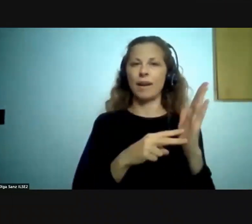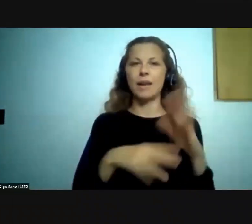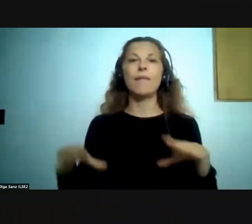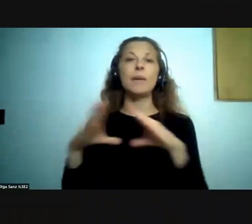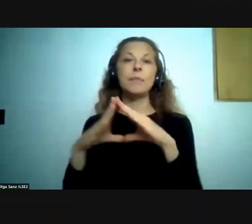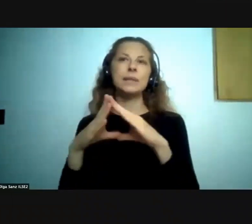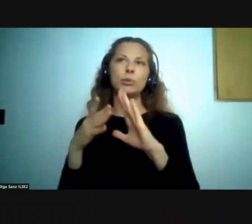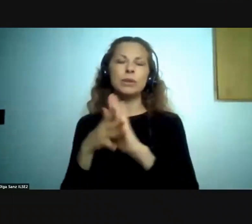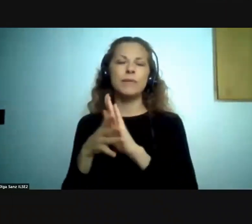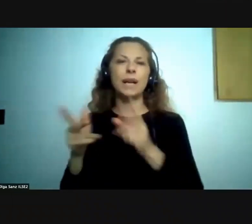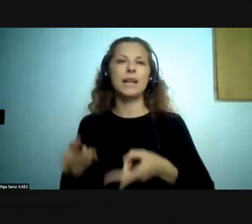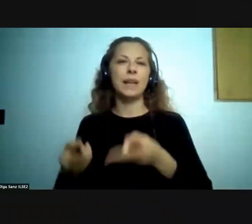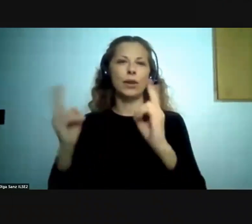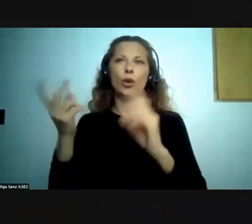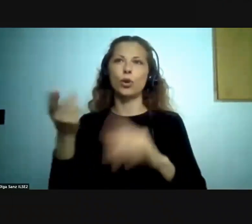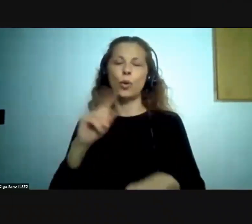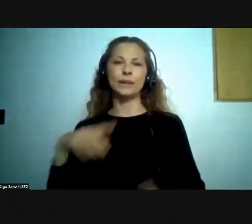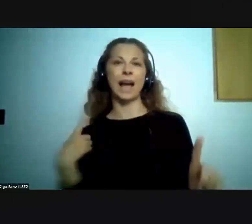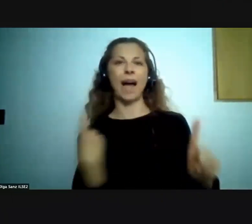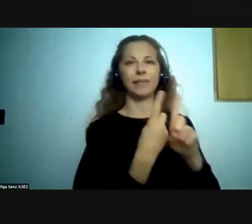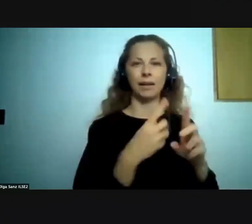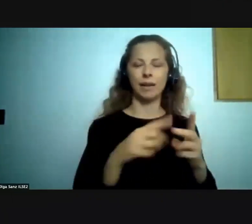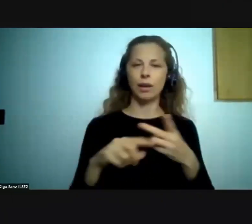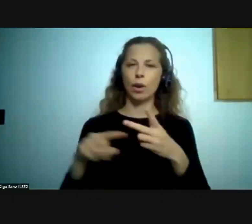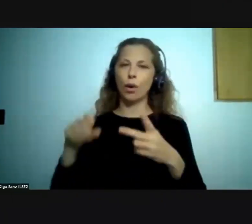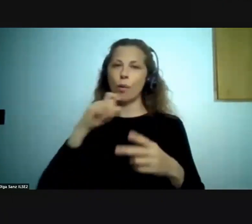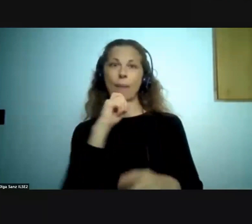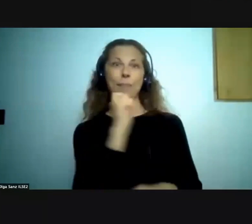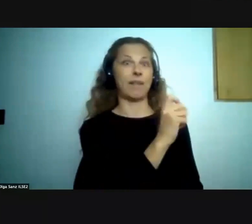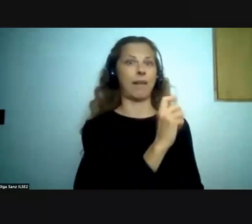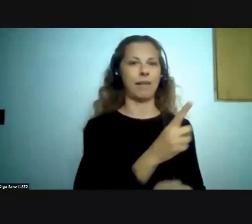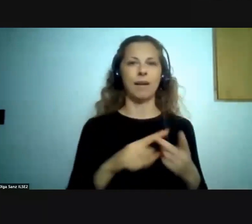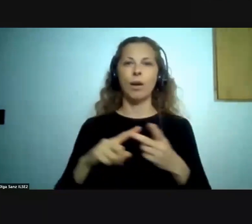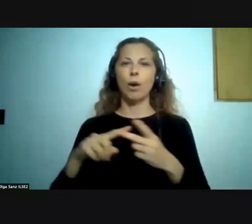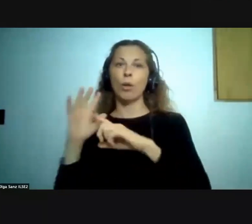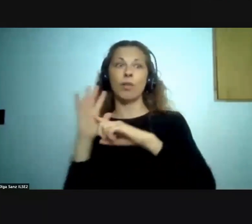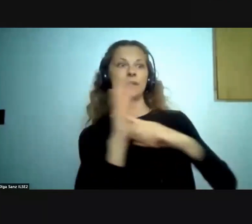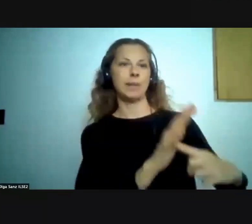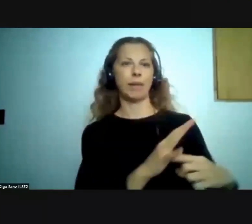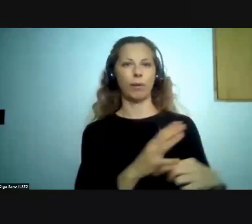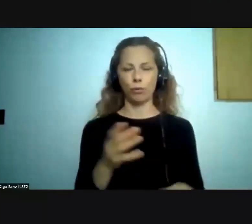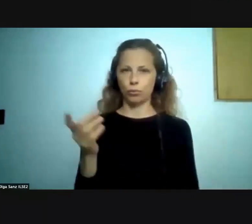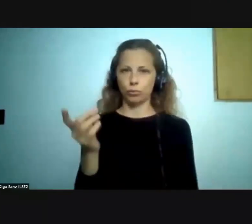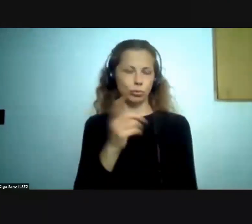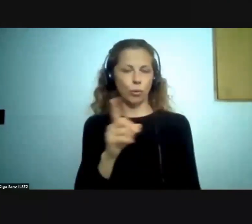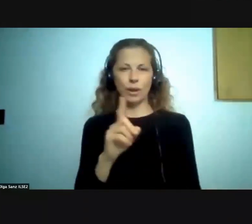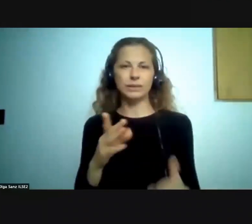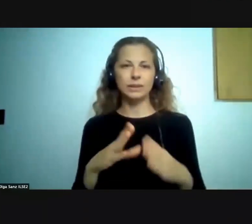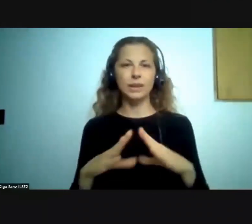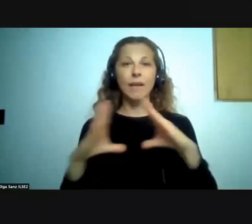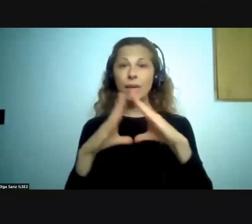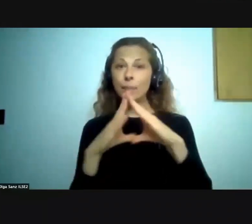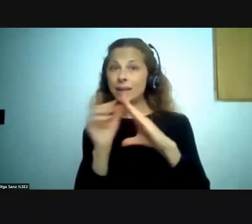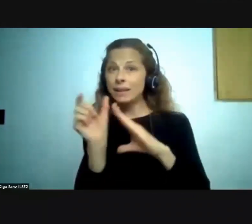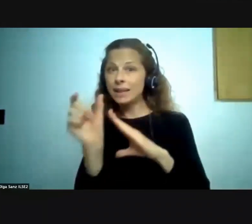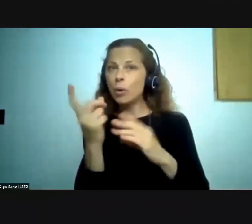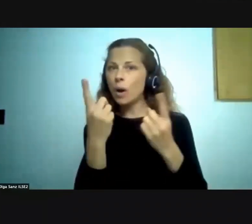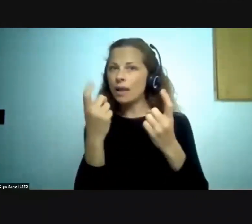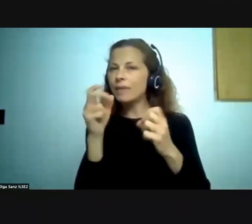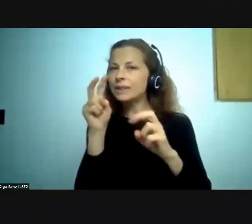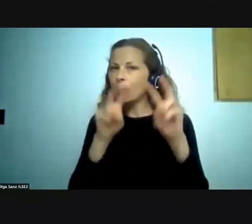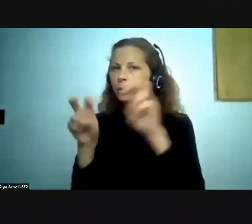es amenaza, ni es agravio, ni es discriminación. Si no conocen el significado de la palabra feminismo, no